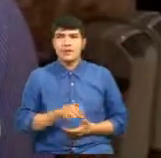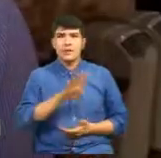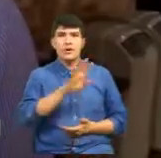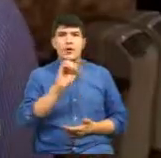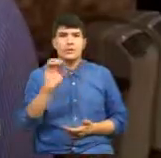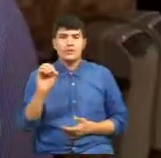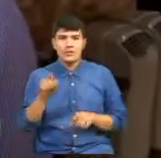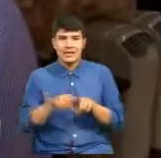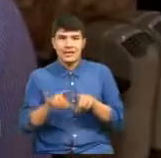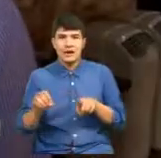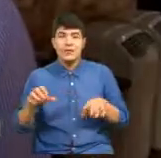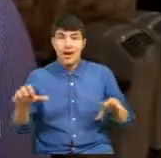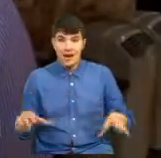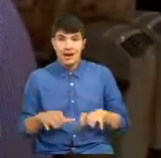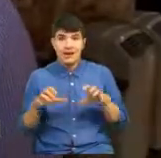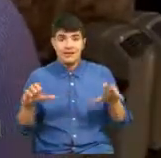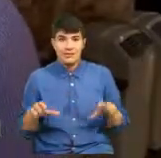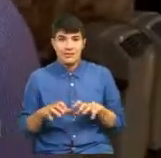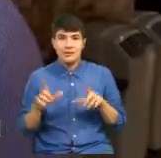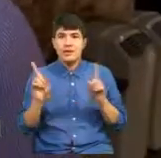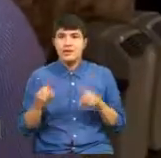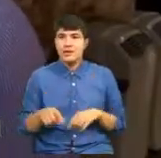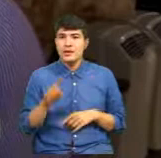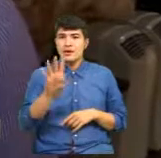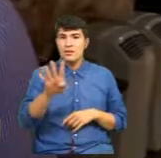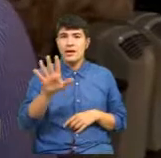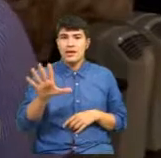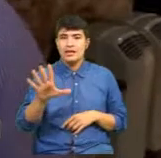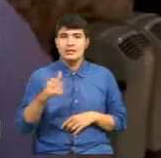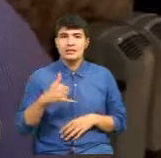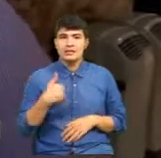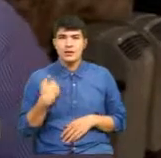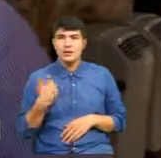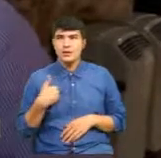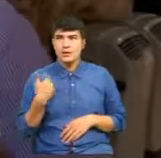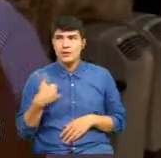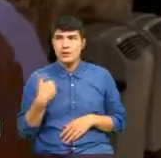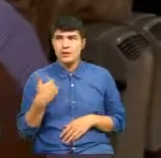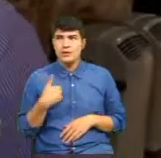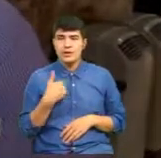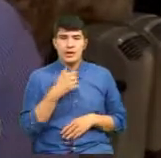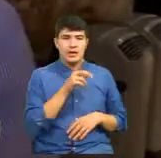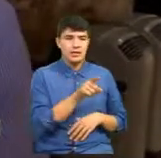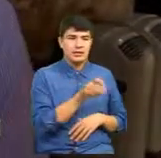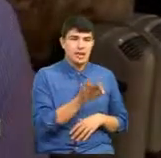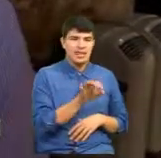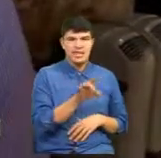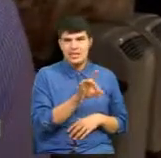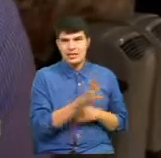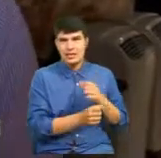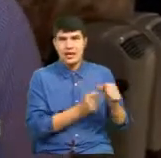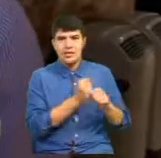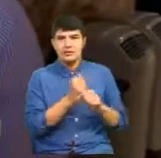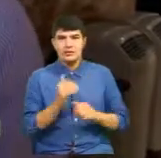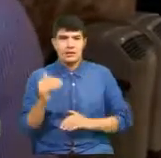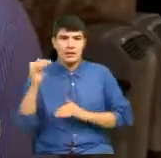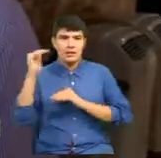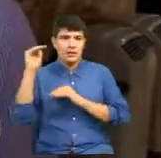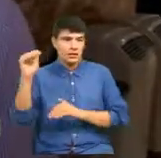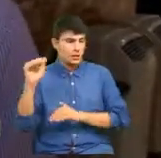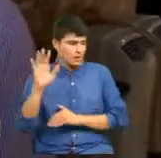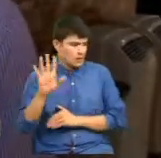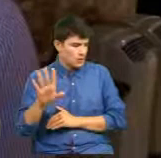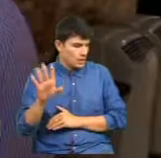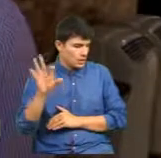hermanos activos, datamos de 45 juveniles que van entre las edades de 13 y 15 años,